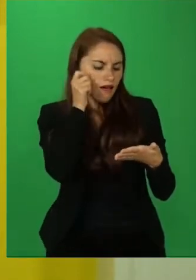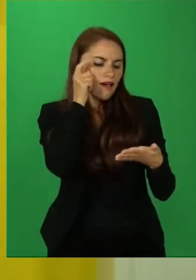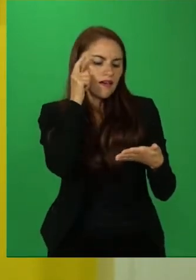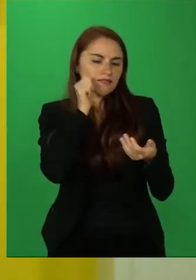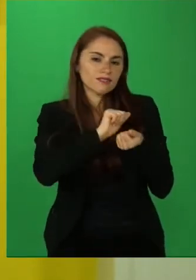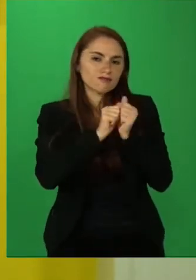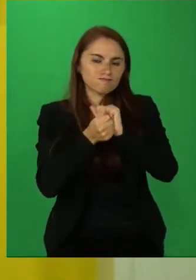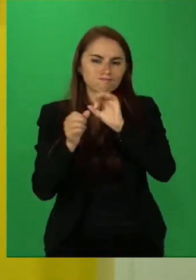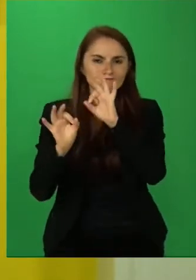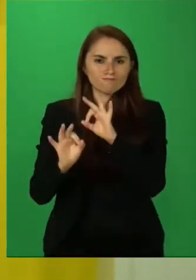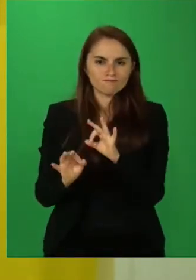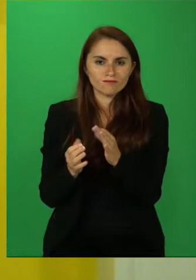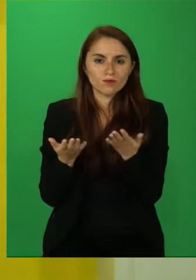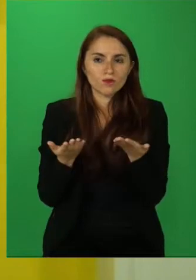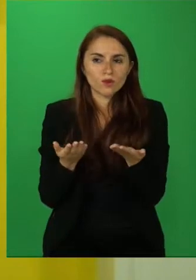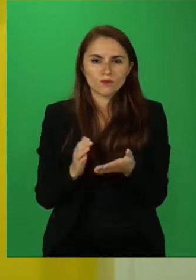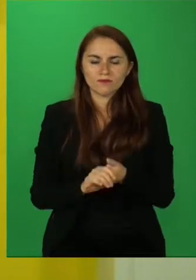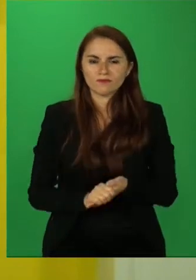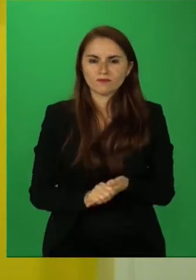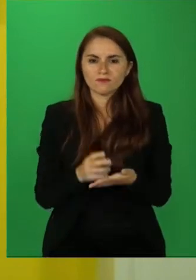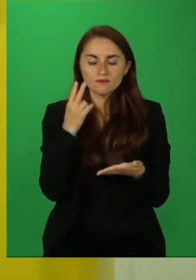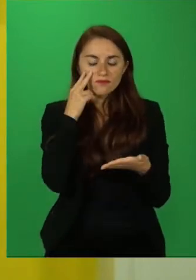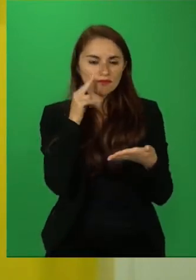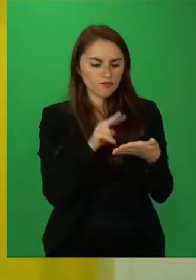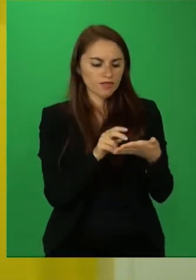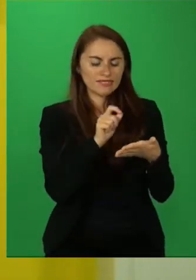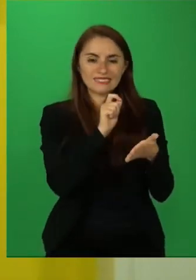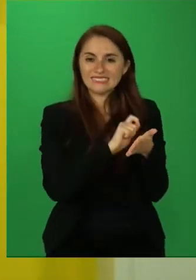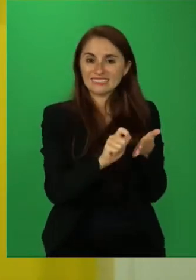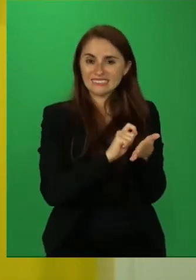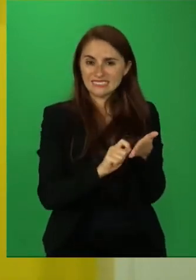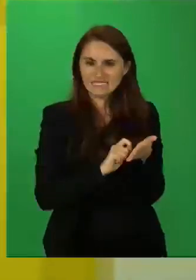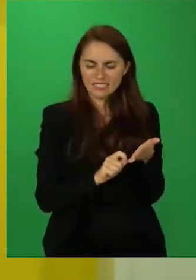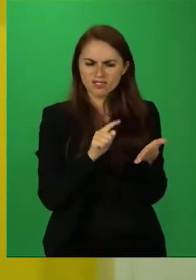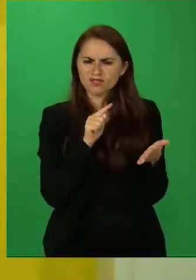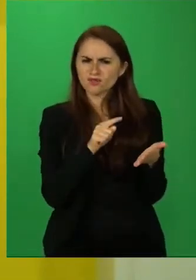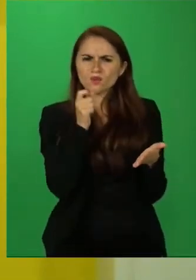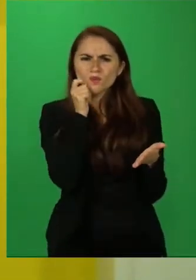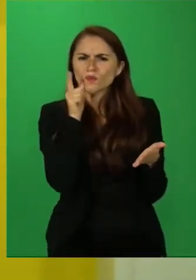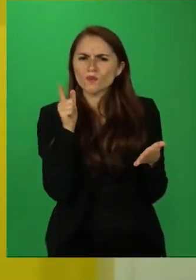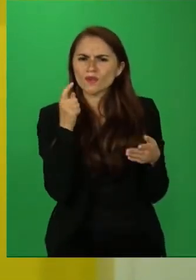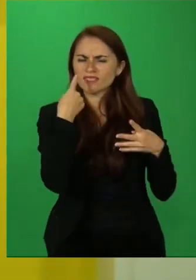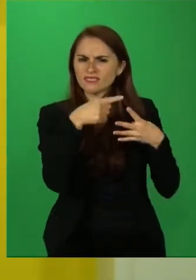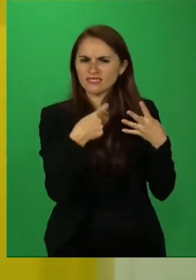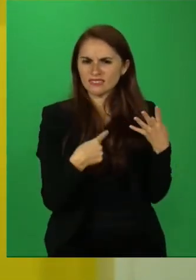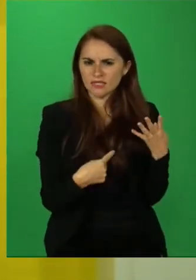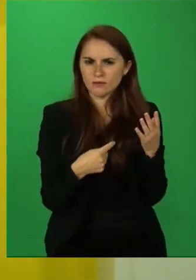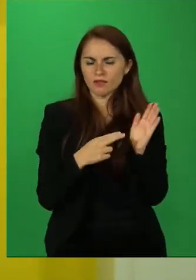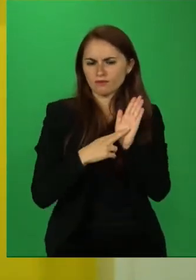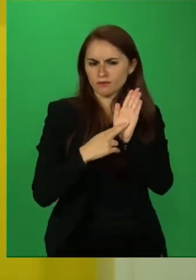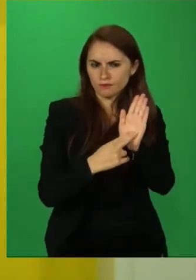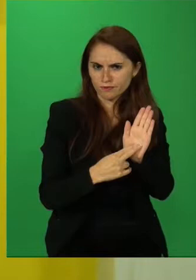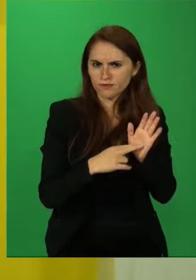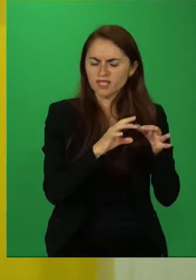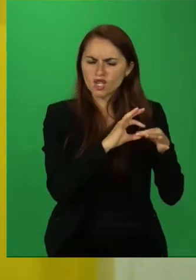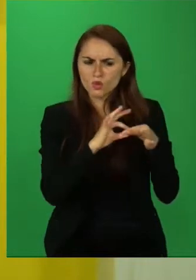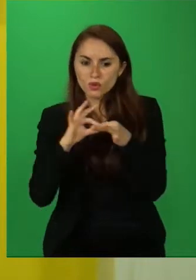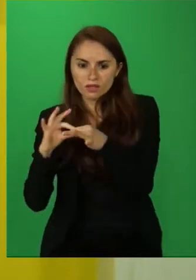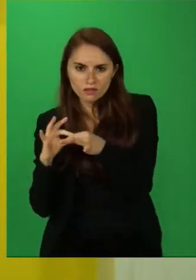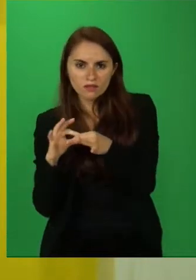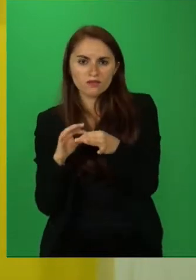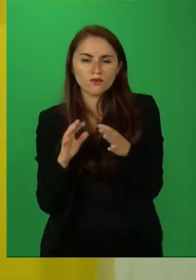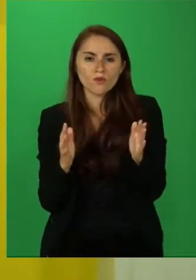Identificar el tipo de texto. ¿Qué texto tengo al frente? ¿Un texto argumentativo? ¿Uno expositivo? ¿Uno narrativo